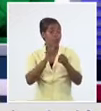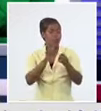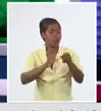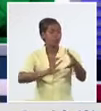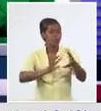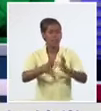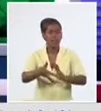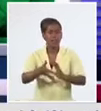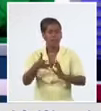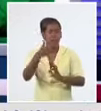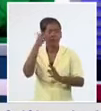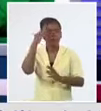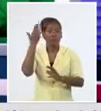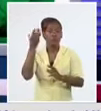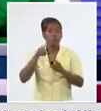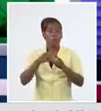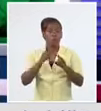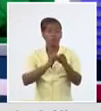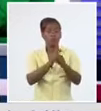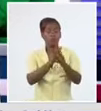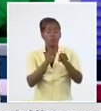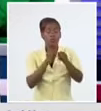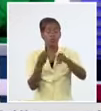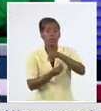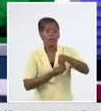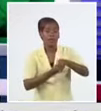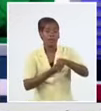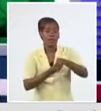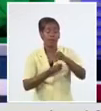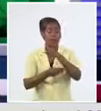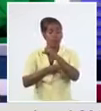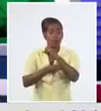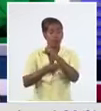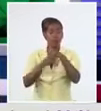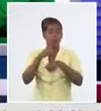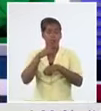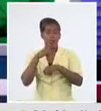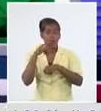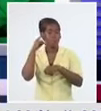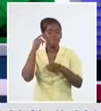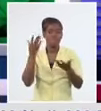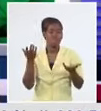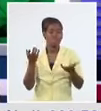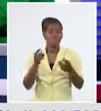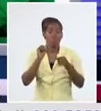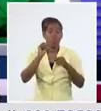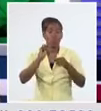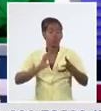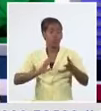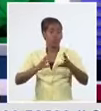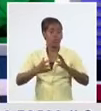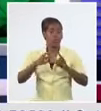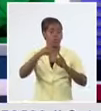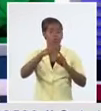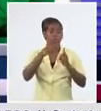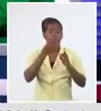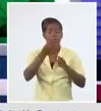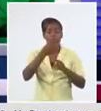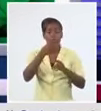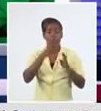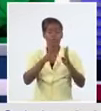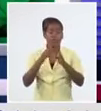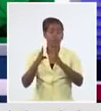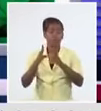las respuestas son complejas. Y esta es un tanto mucho más compleja porque es abordado inclusive por